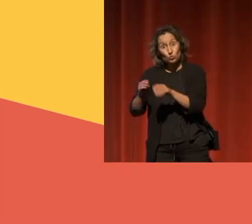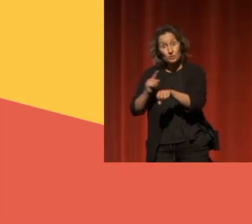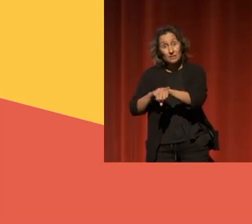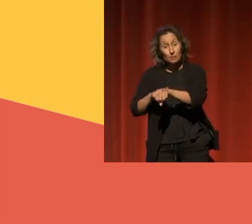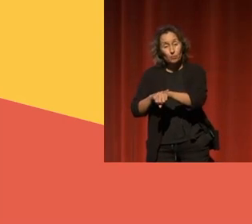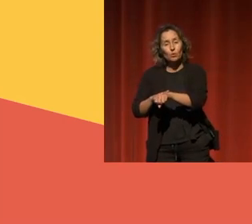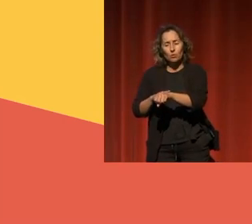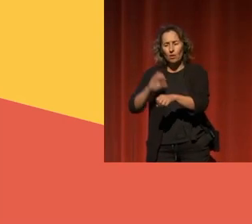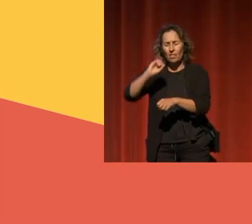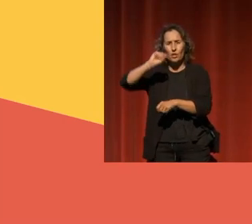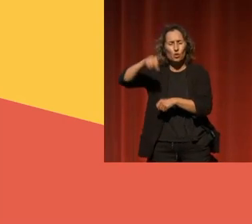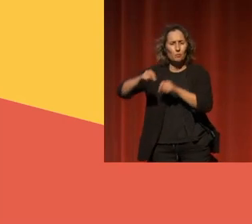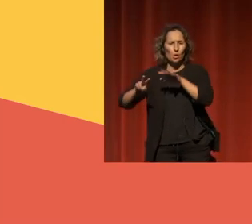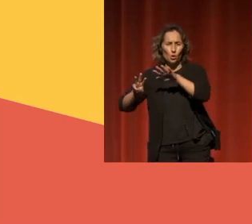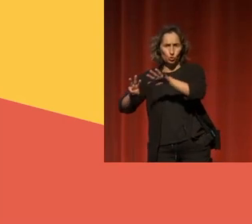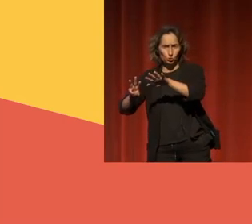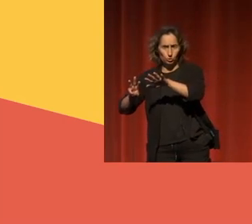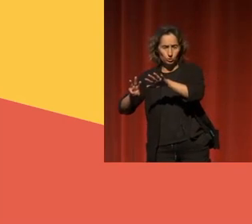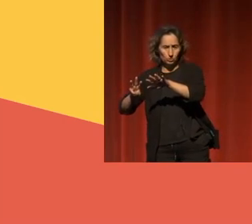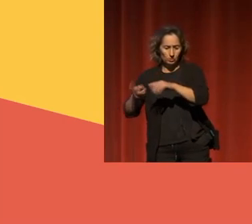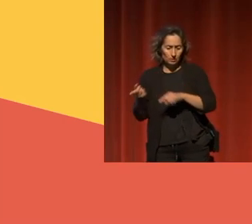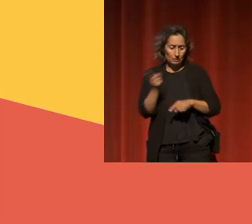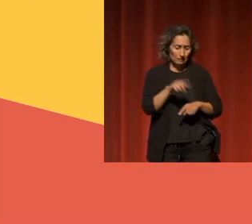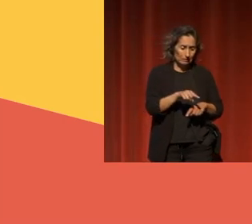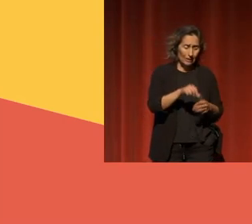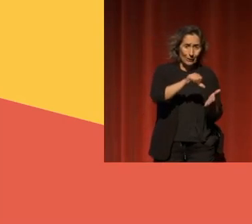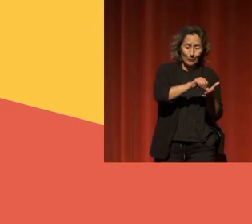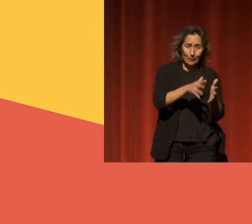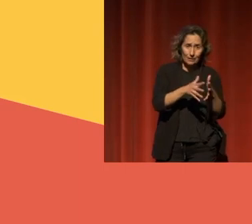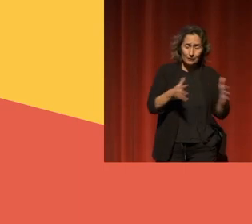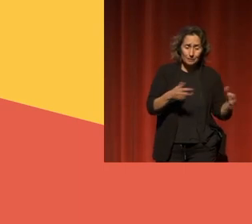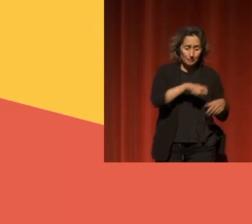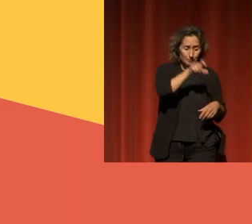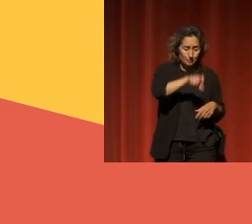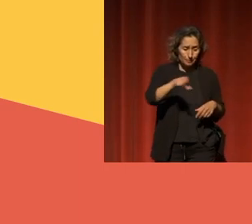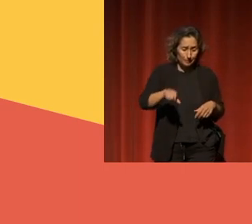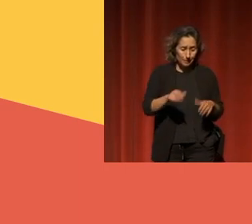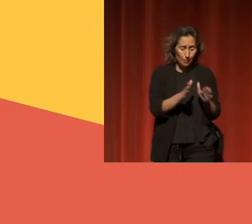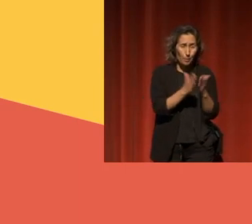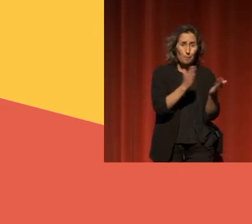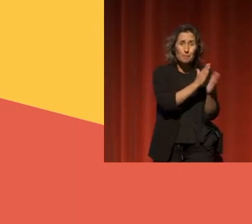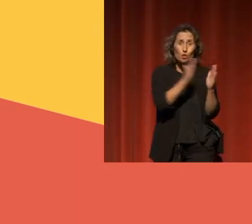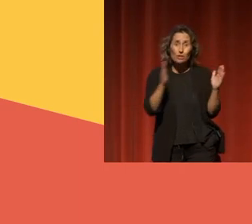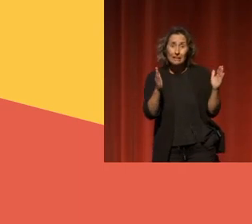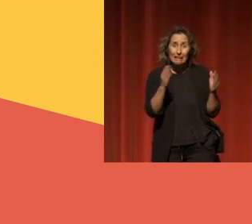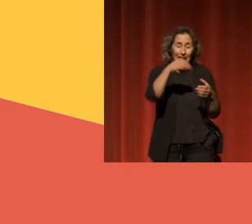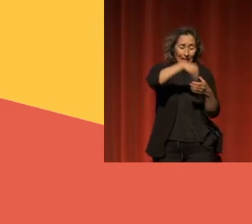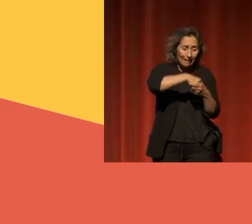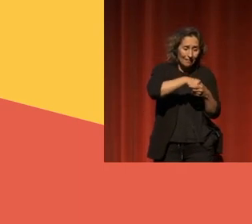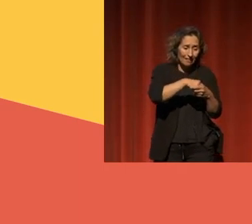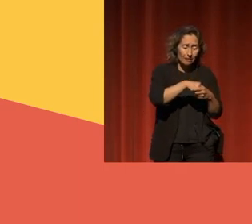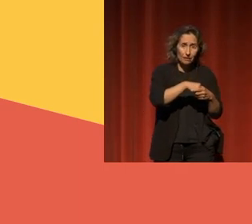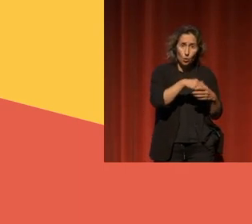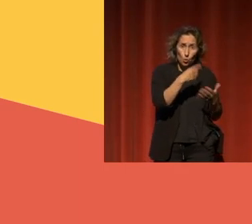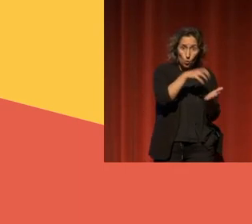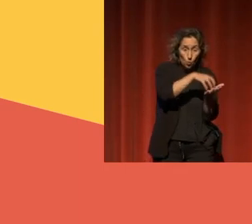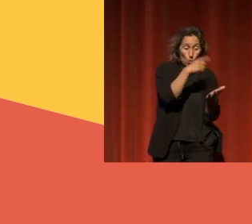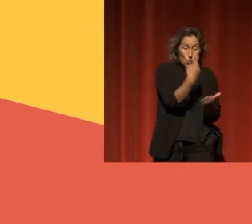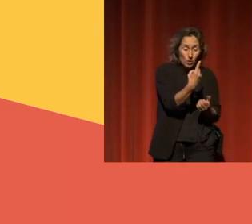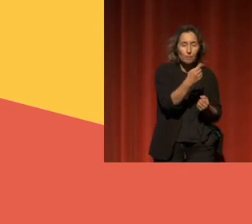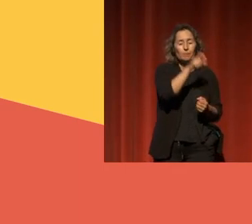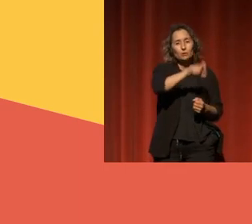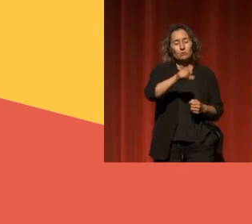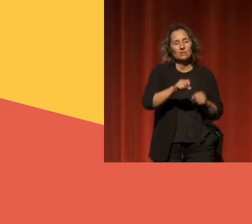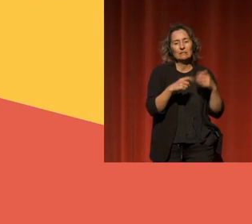0,8 mientras que en las grandes ciudades la media de personas que trabajan en cada biblioteca es de seis de seis de 6